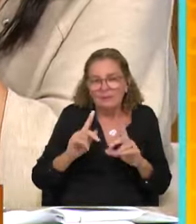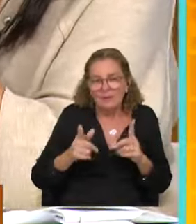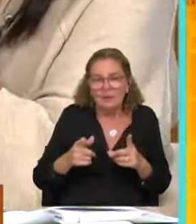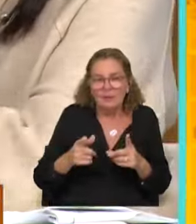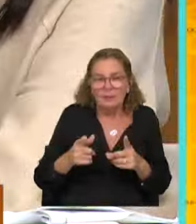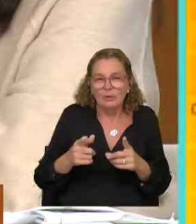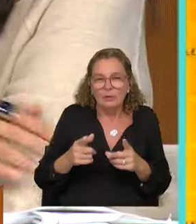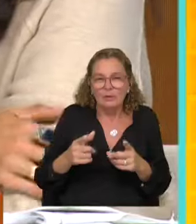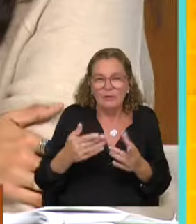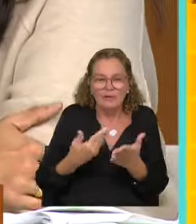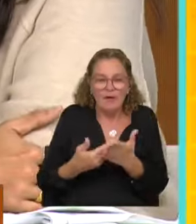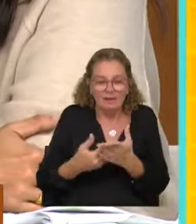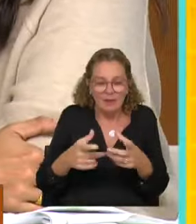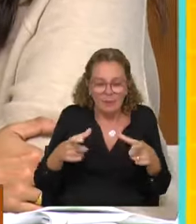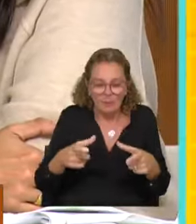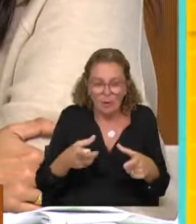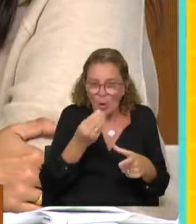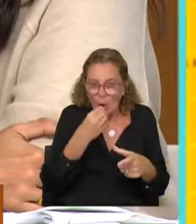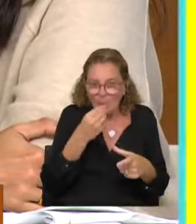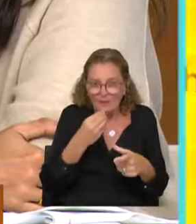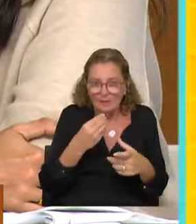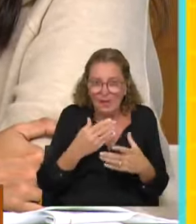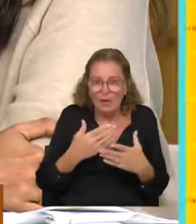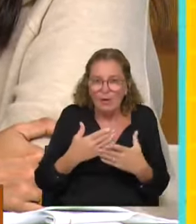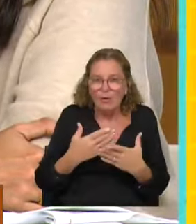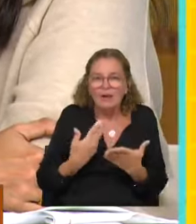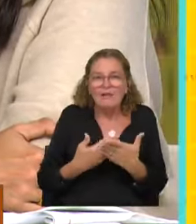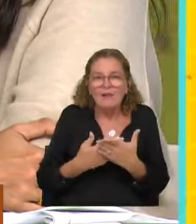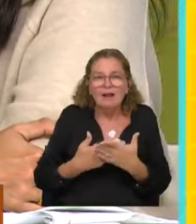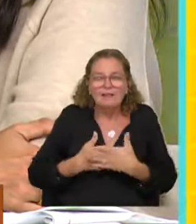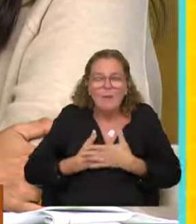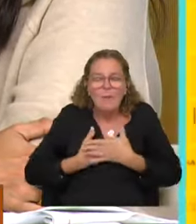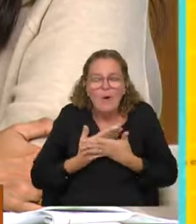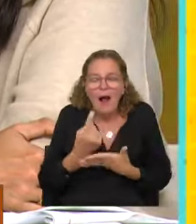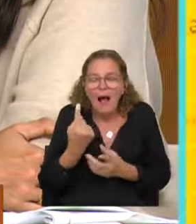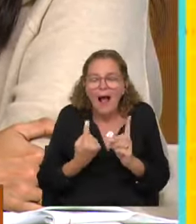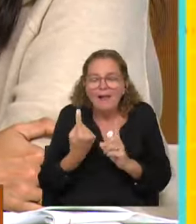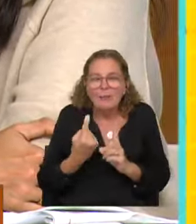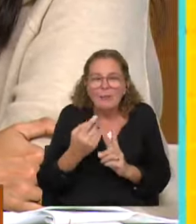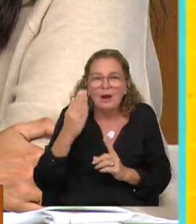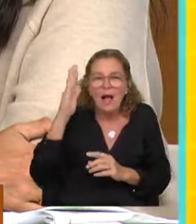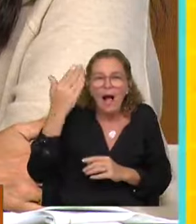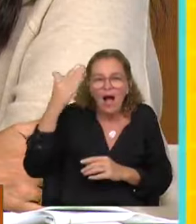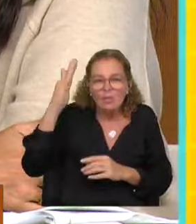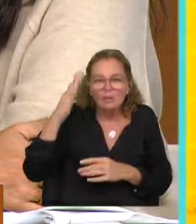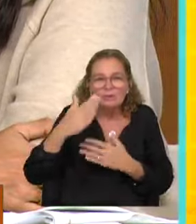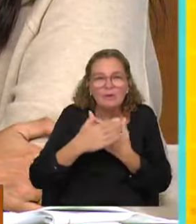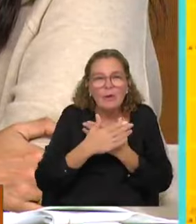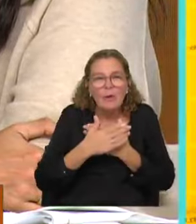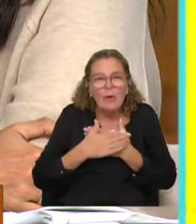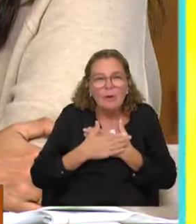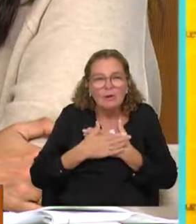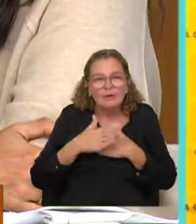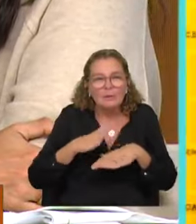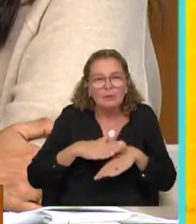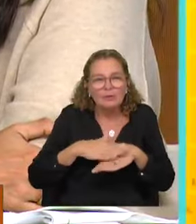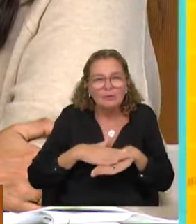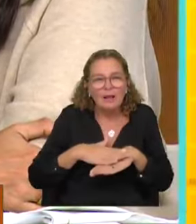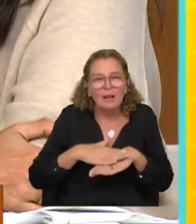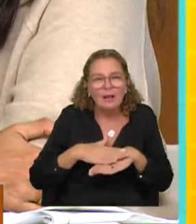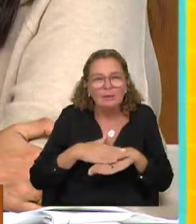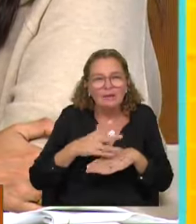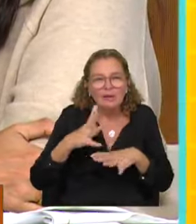deprivación de un plato de comida como la deprivación de afecto como que haya alguien o un adulto responsable que lo abrace que le cante que no esté en situación